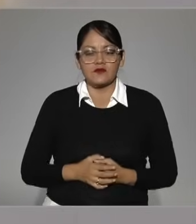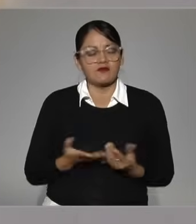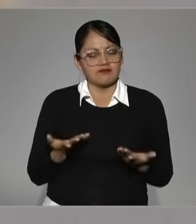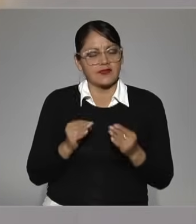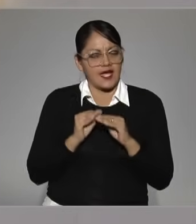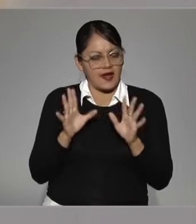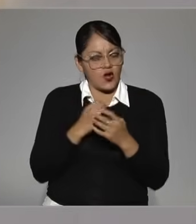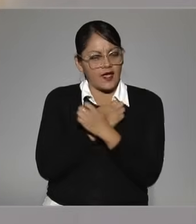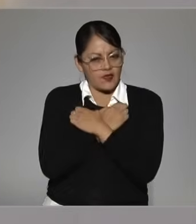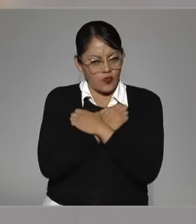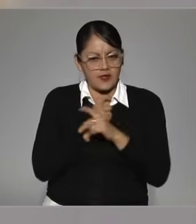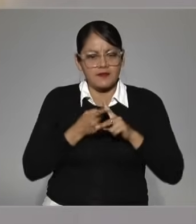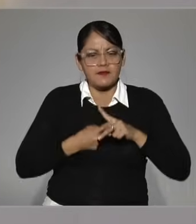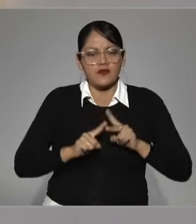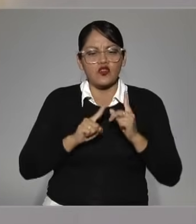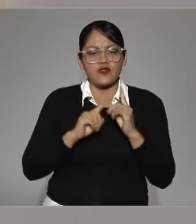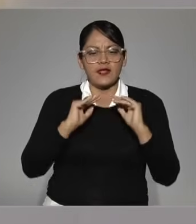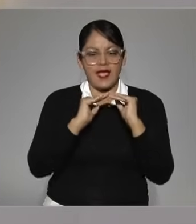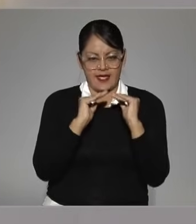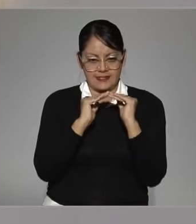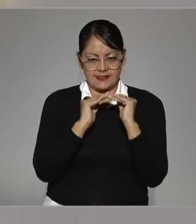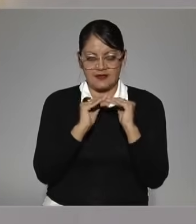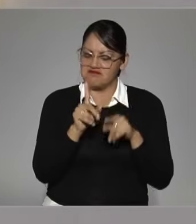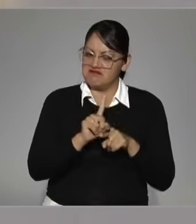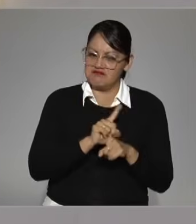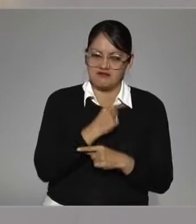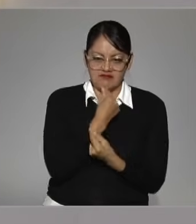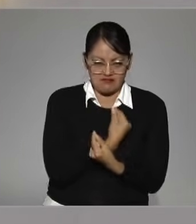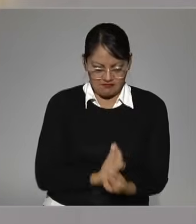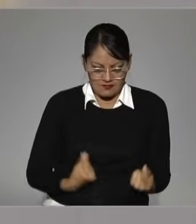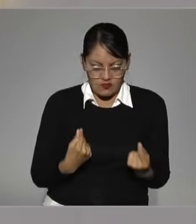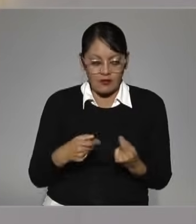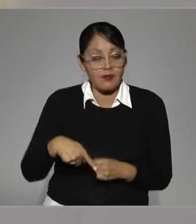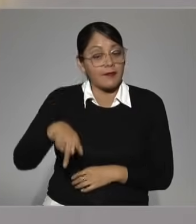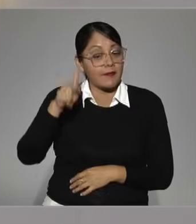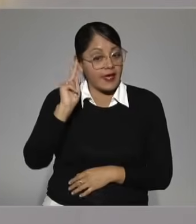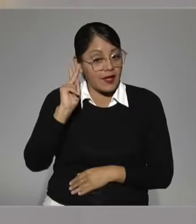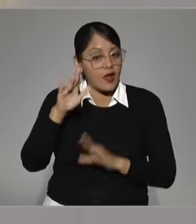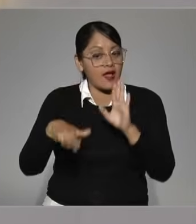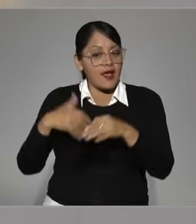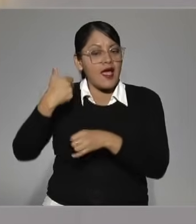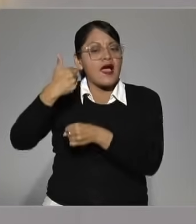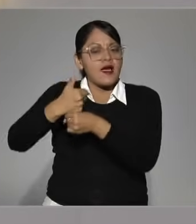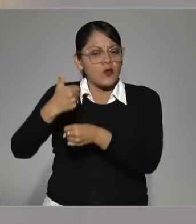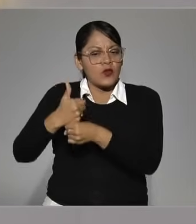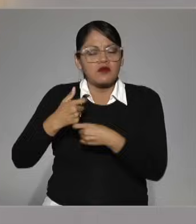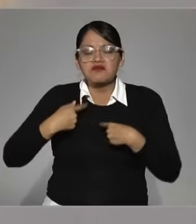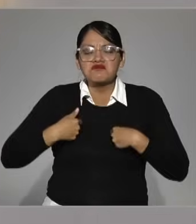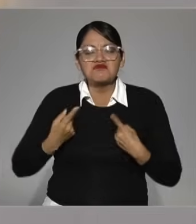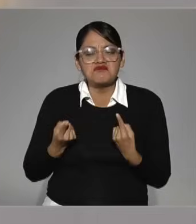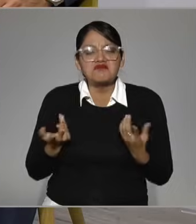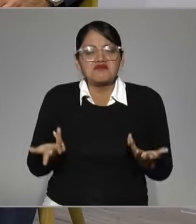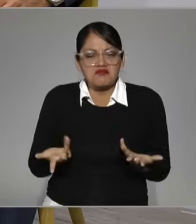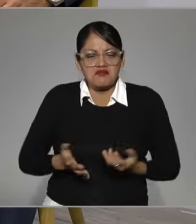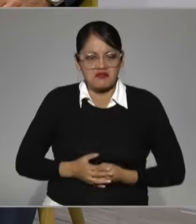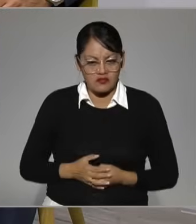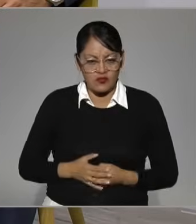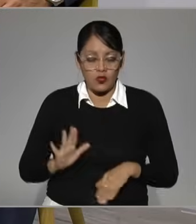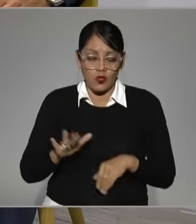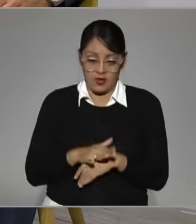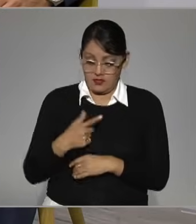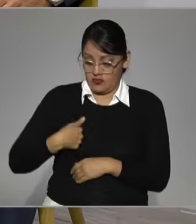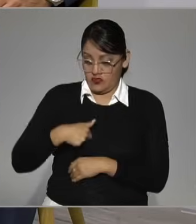claro que la educación empieza desde casa y desde la niñez, pero ¿y los abuelos cómo debemos actuar? Porque somos